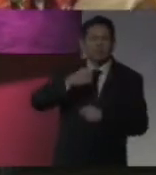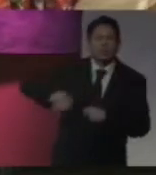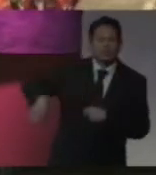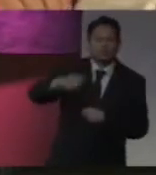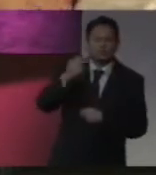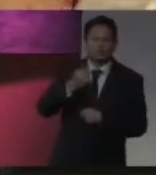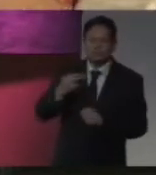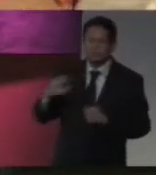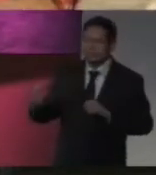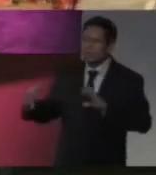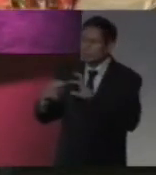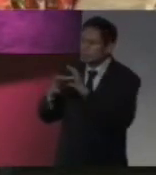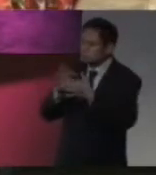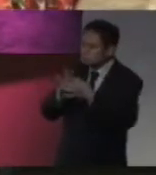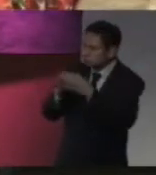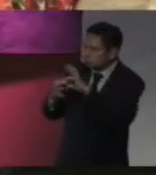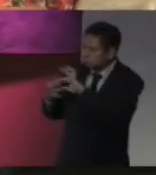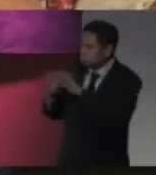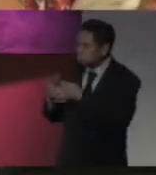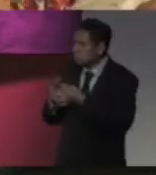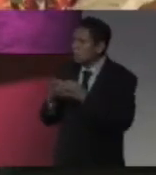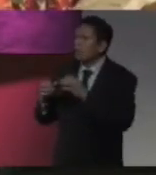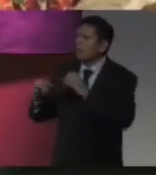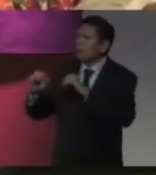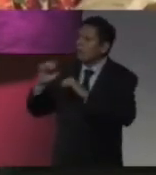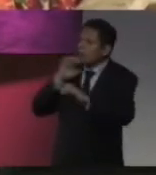coordinarnos horizontalmente,